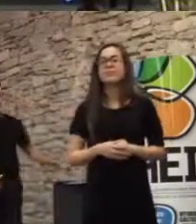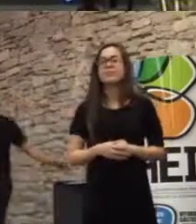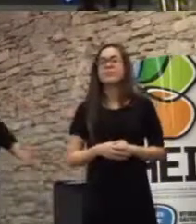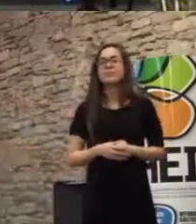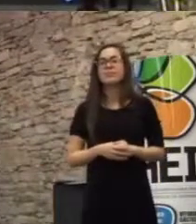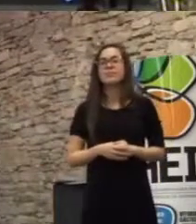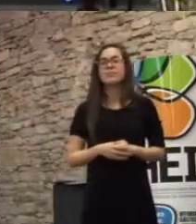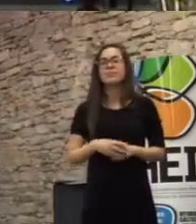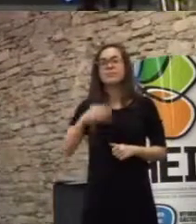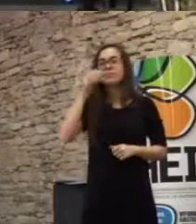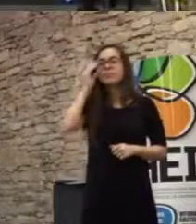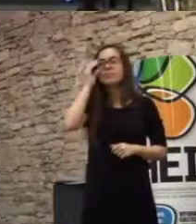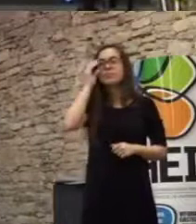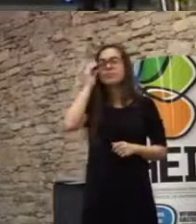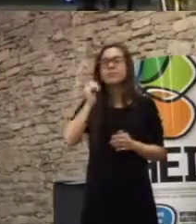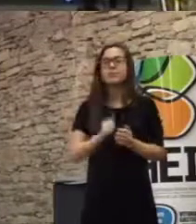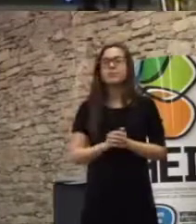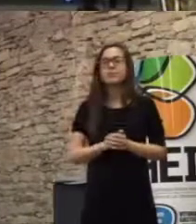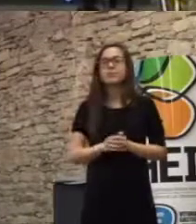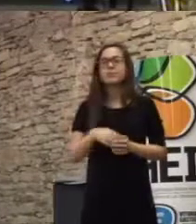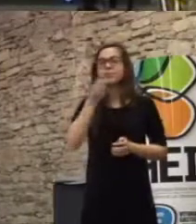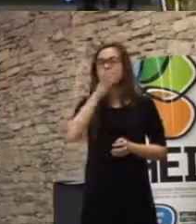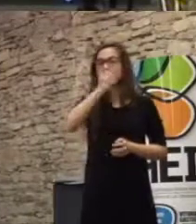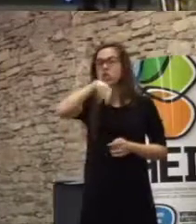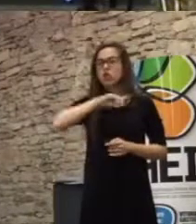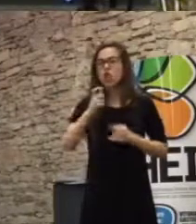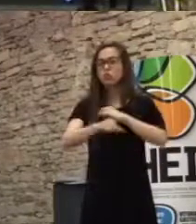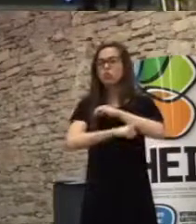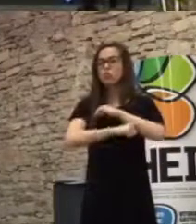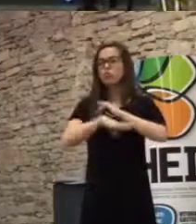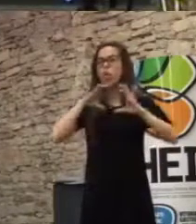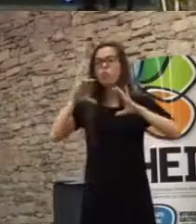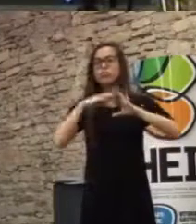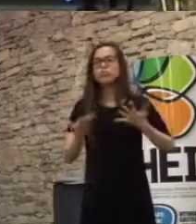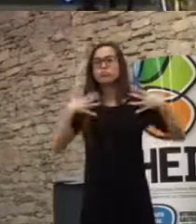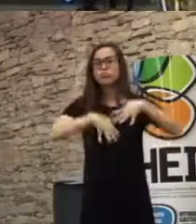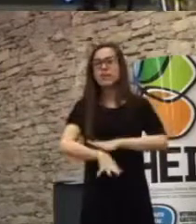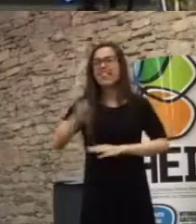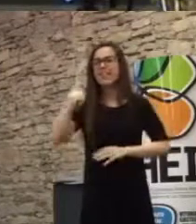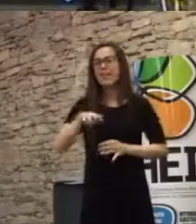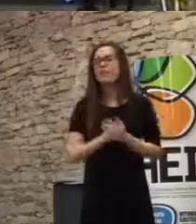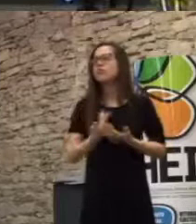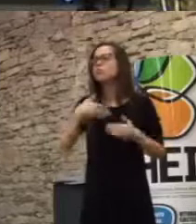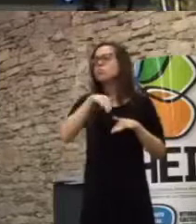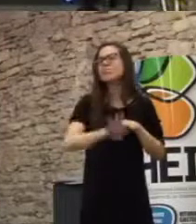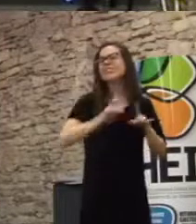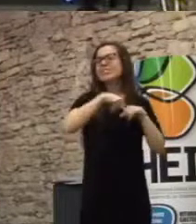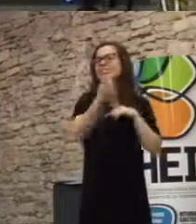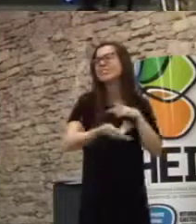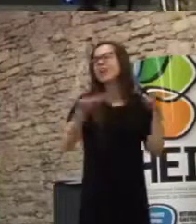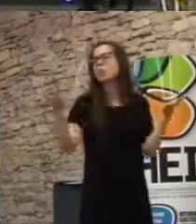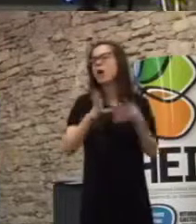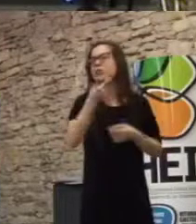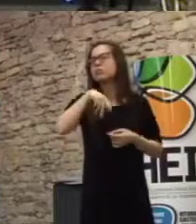bueno y entonces una vez que ya más o menos tenemos el truco de la comunicación más o menos no sabemos comunicar que cuál es el siguiente paso qué es lo que tenemos que hacer de dónde